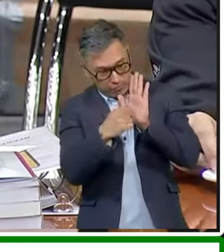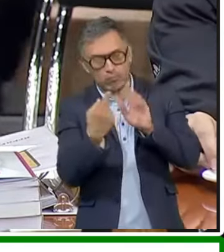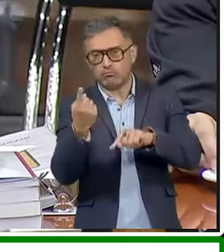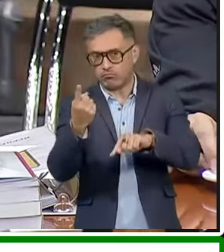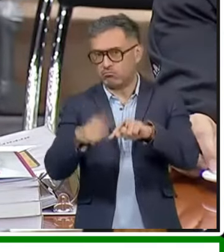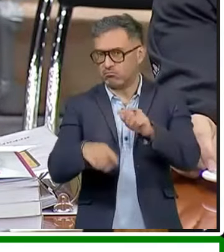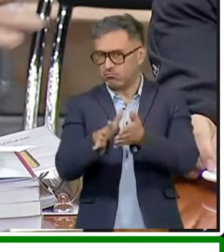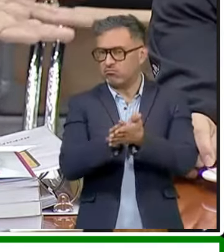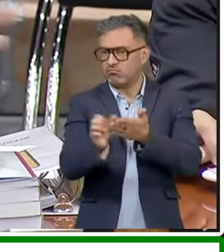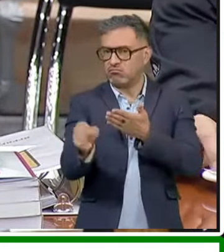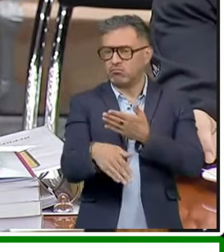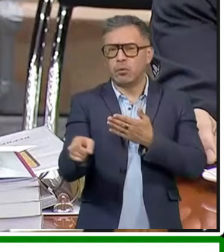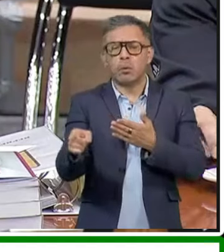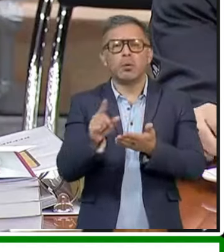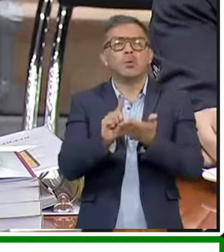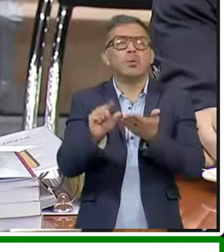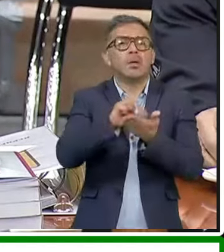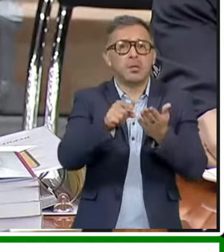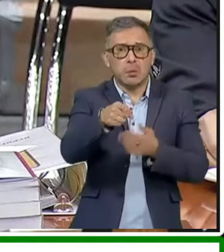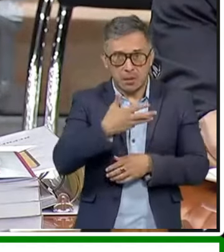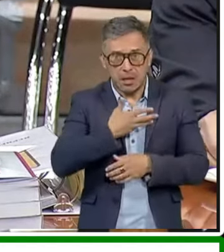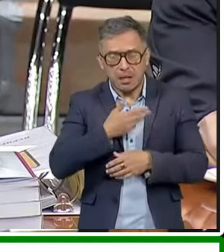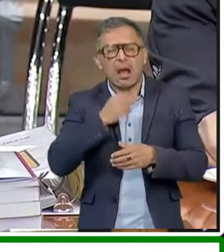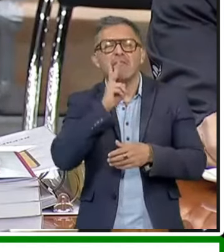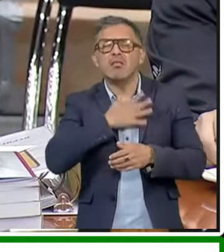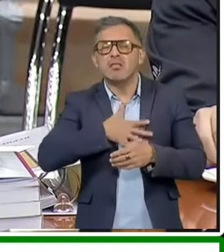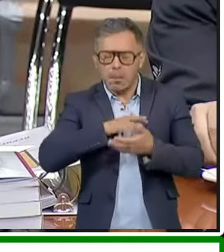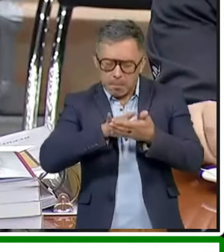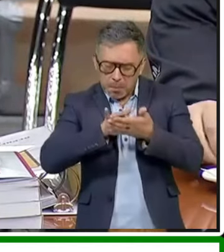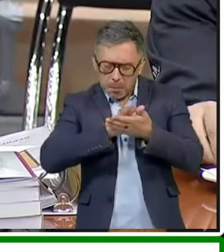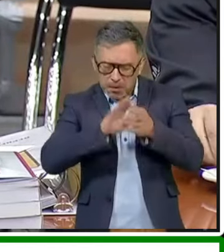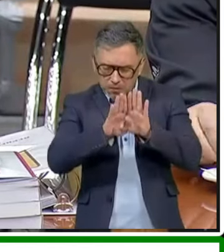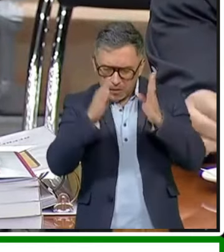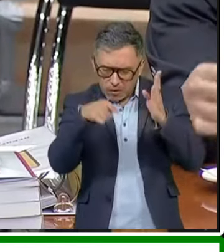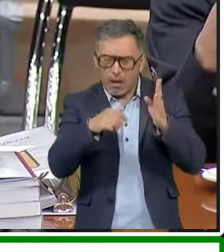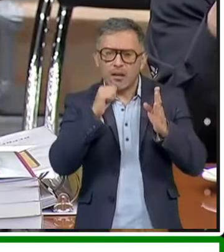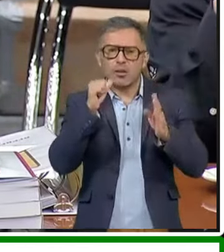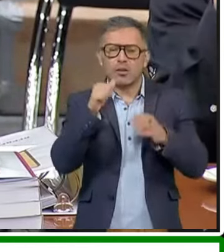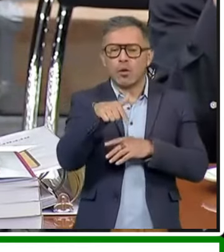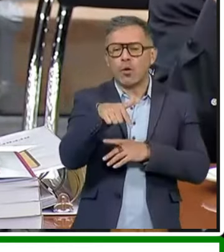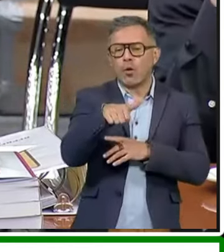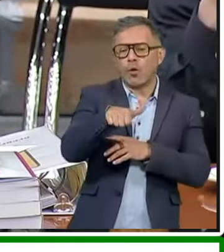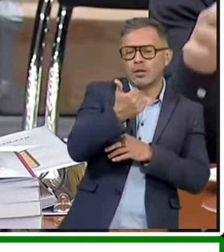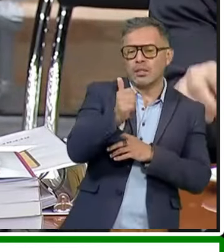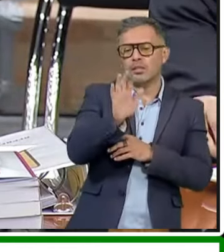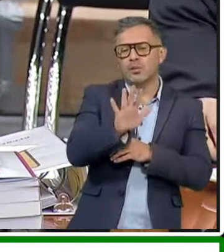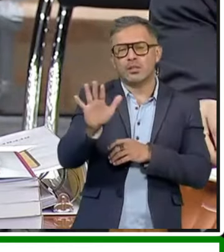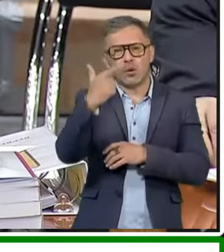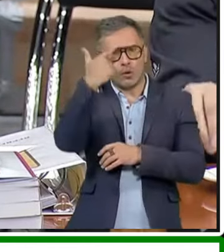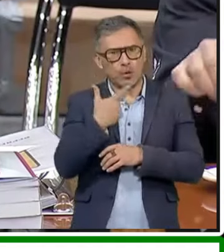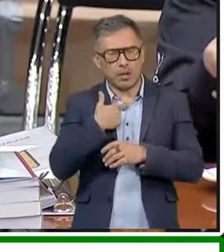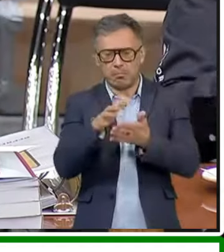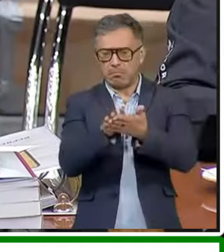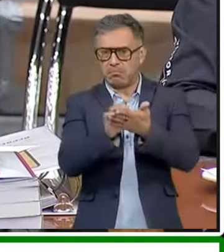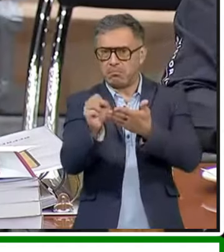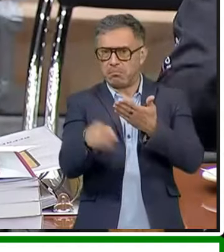tenga tuit puede entrar y verá que ese tuit fue retirado desde anoche a las 11:55 de la noche. Yo no sé si